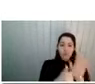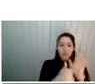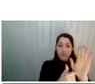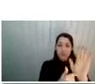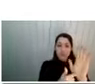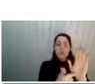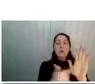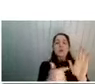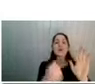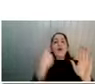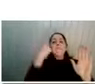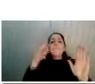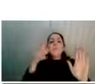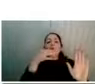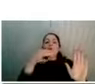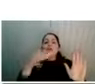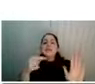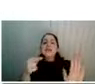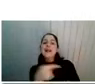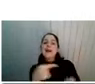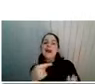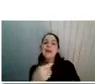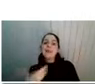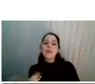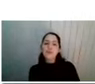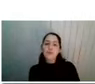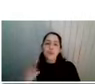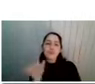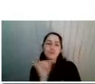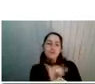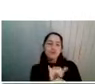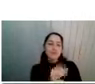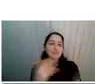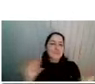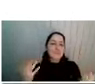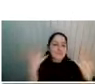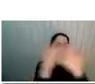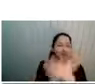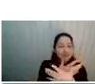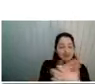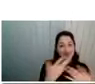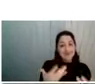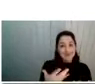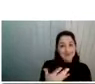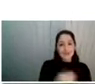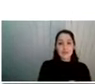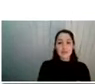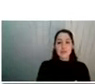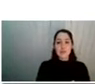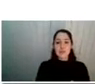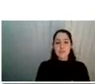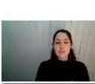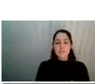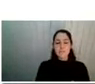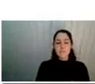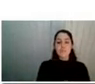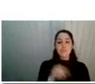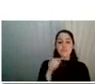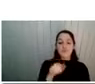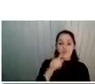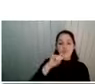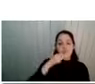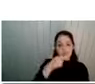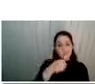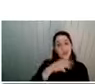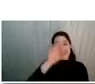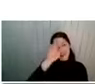por estos test de diagnóstico rápido, tanto por IgM como por IgG. Lo cual es raro, nos muestra